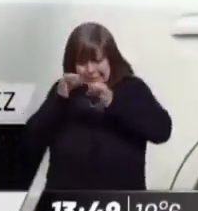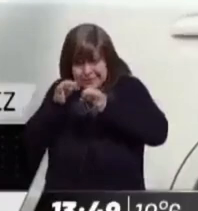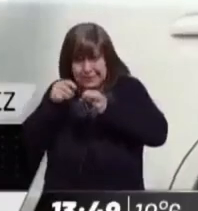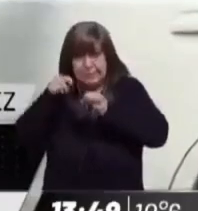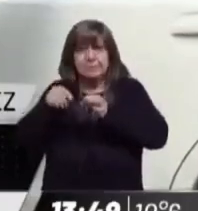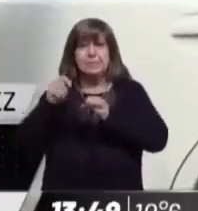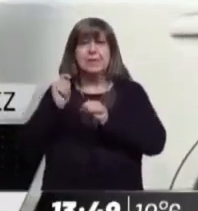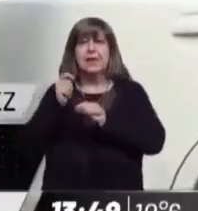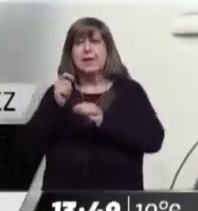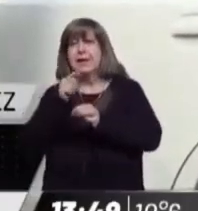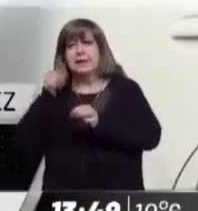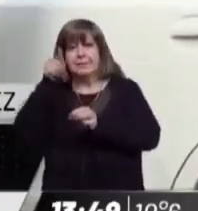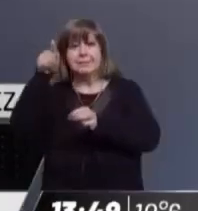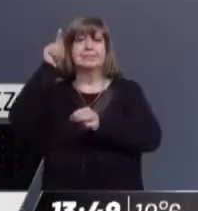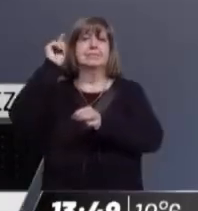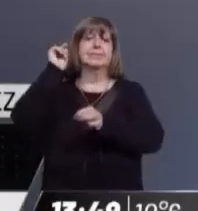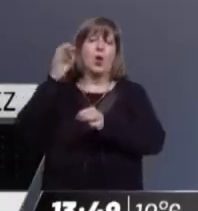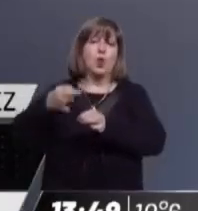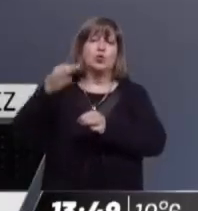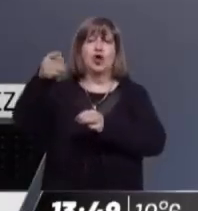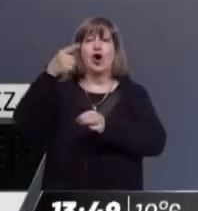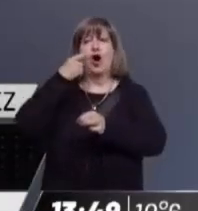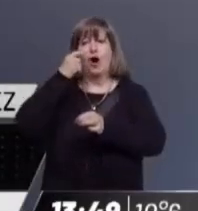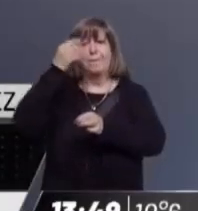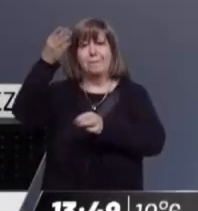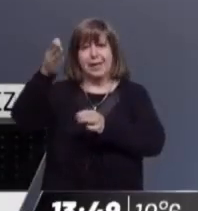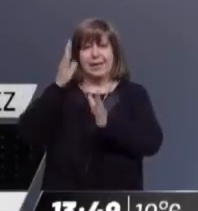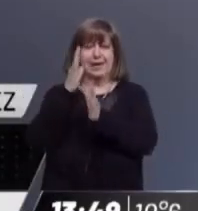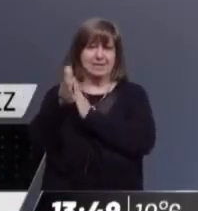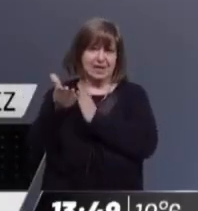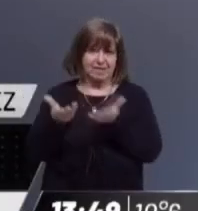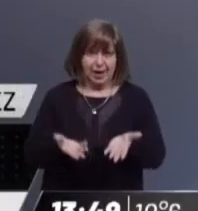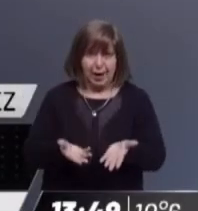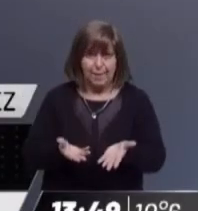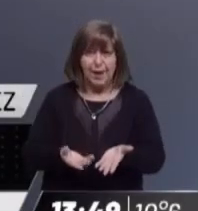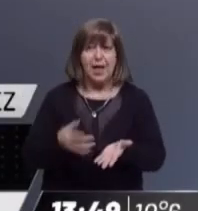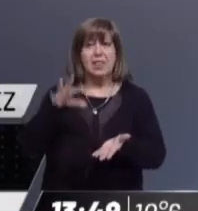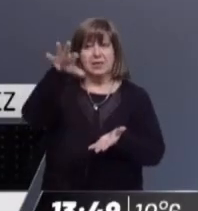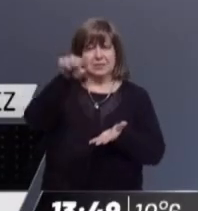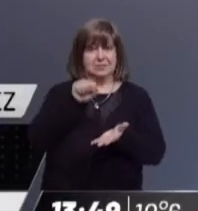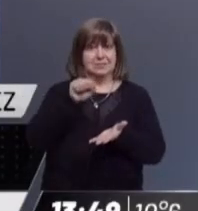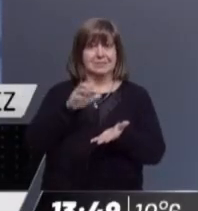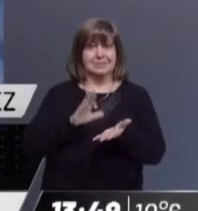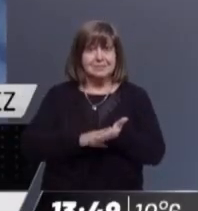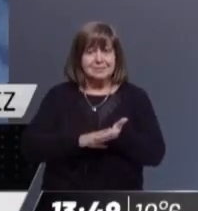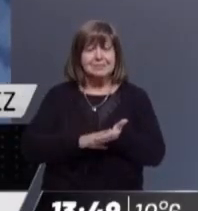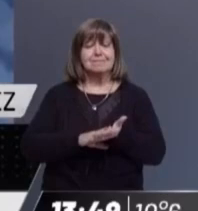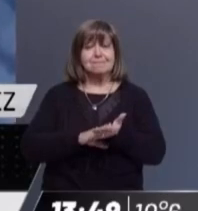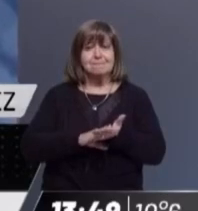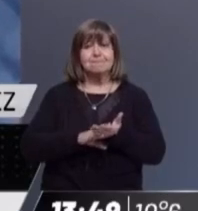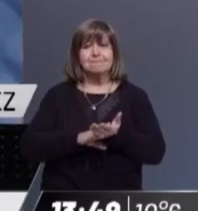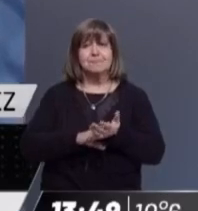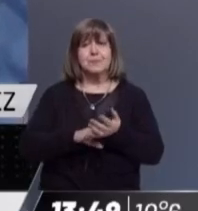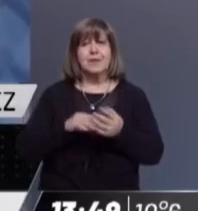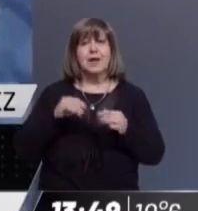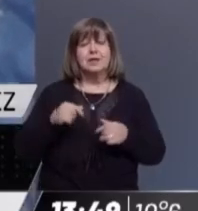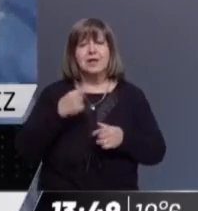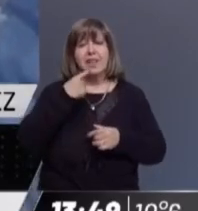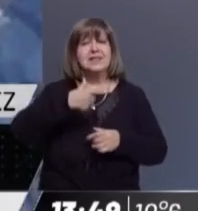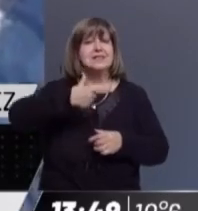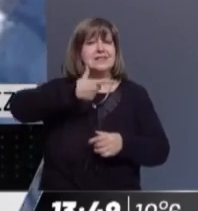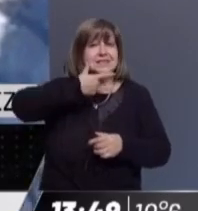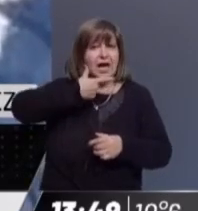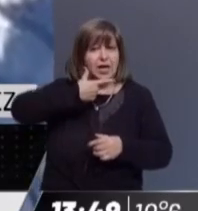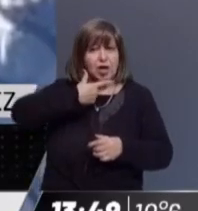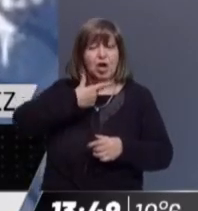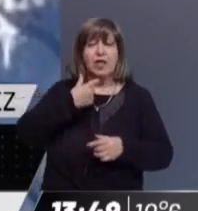la justicia para establecer que estuvo allí en el lugar de los. Vos lo seguiste en un primer momento, lo mismo que Marisol, consultarte, ¿la familia ya